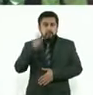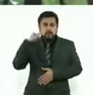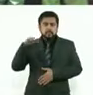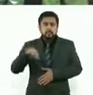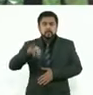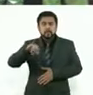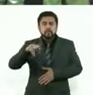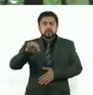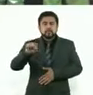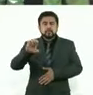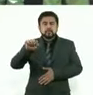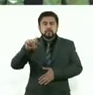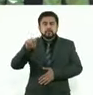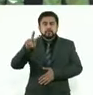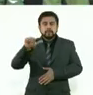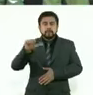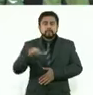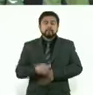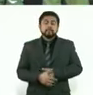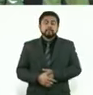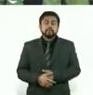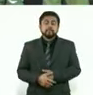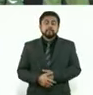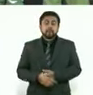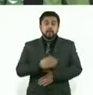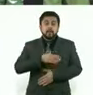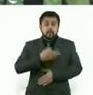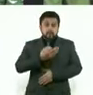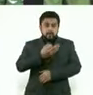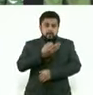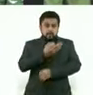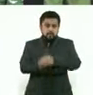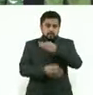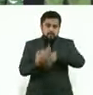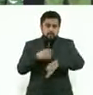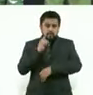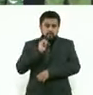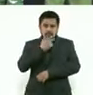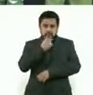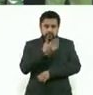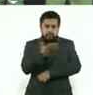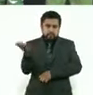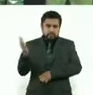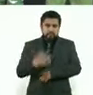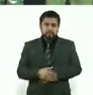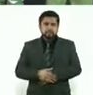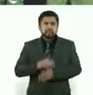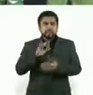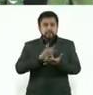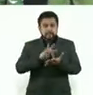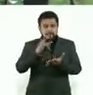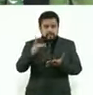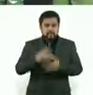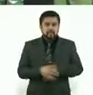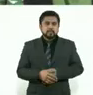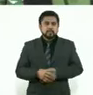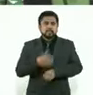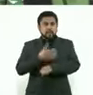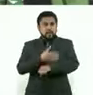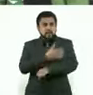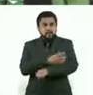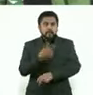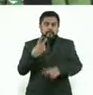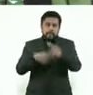Antonio Esteva Medina. Pues, buenas noches a todas y a todos. Muchas gracias por acompañarnos en